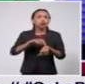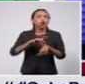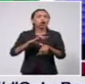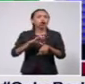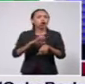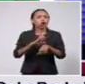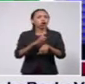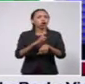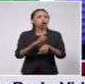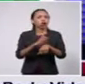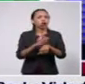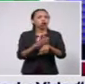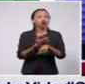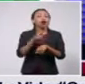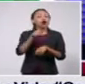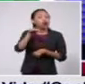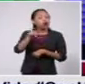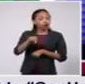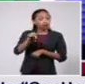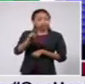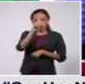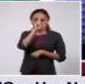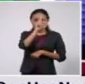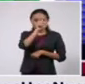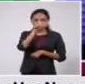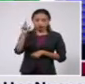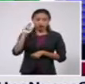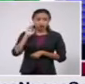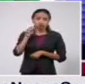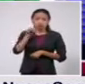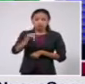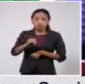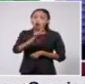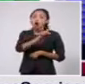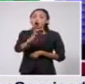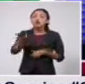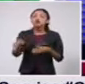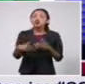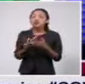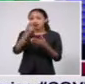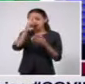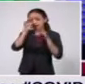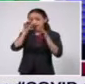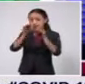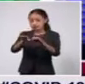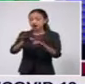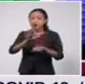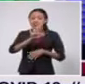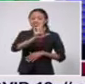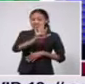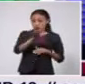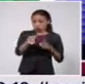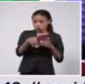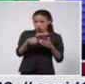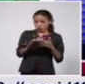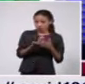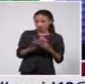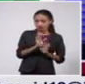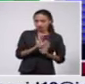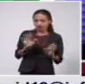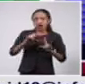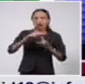más largo, de estadía hospitalaria, 11 días, 5 estuvo finalmente en